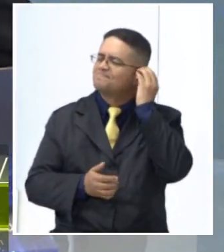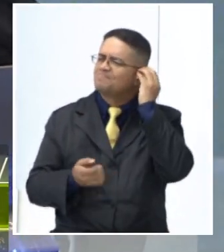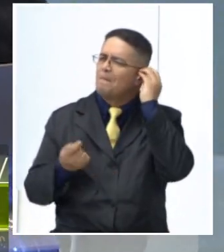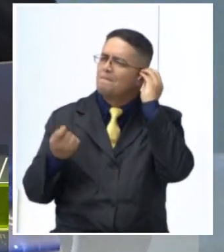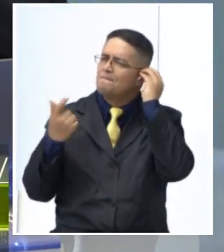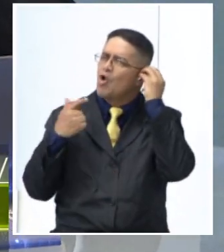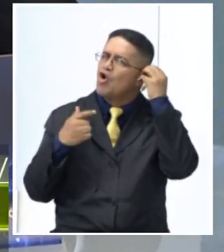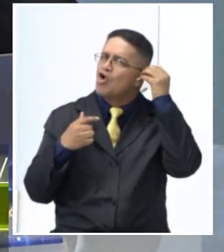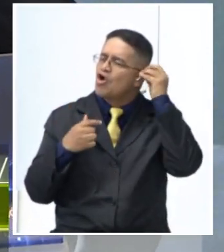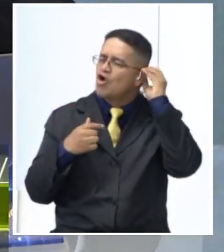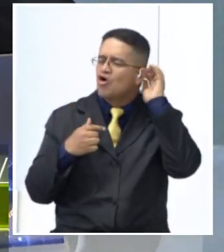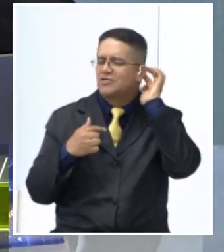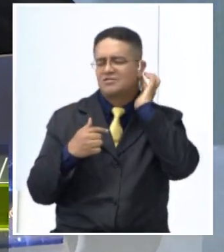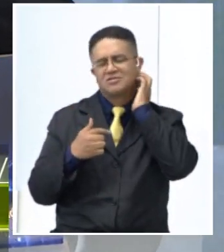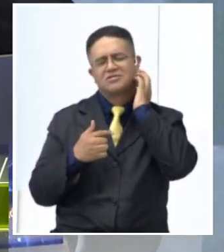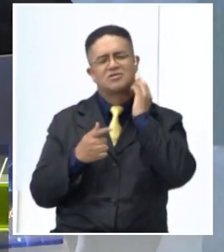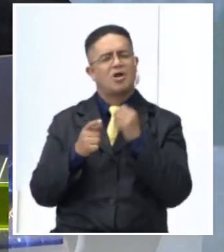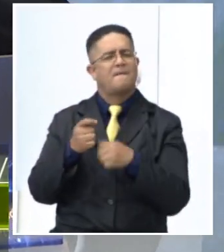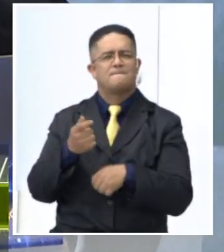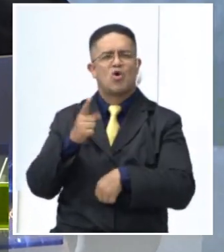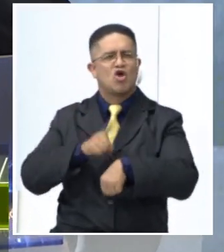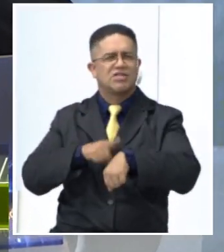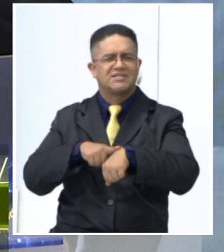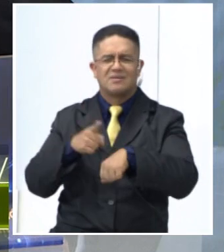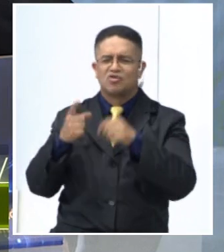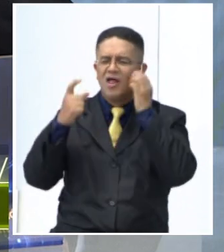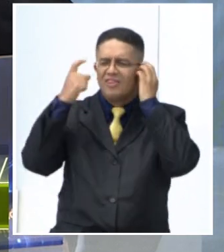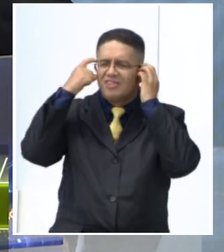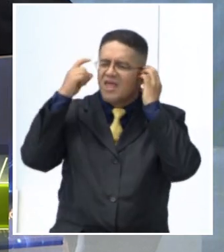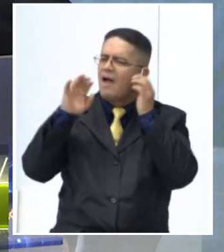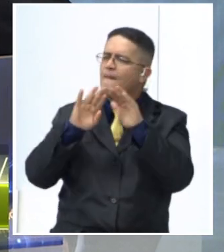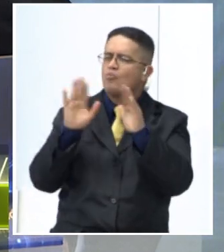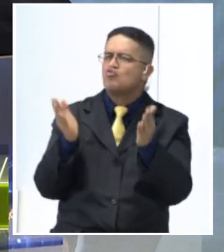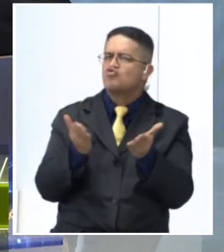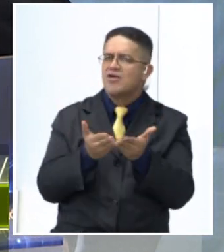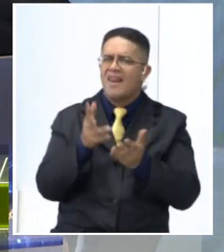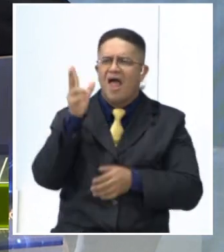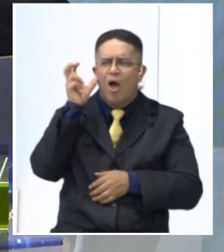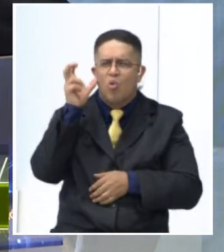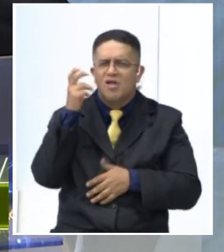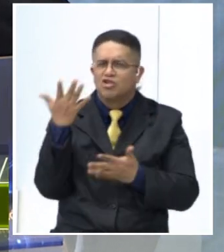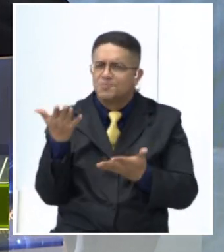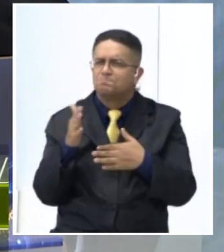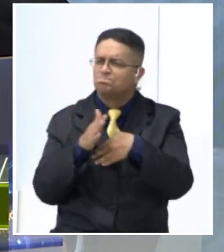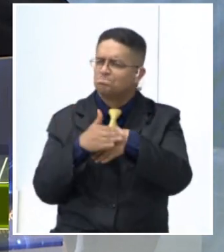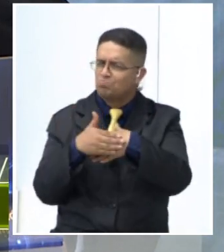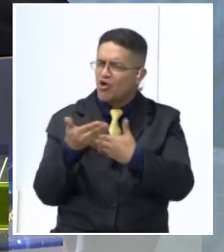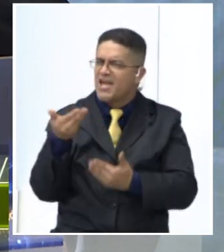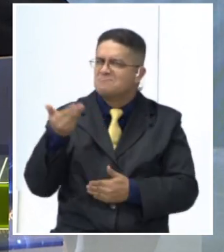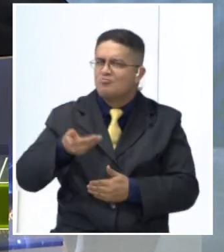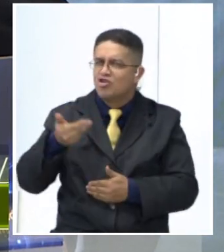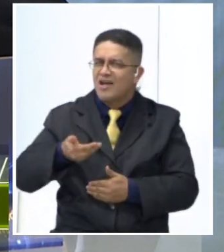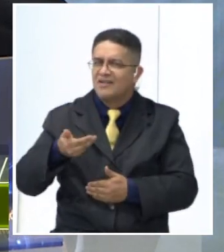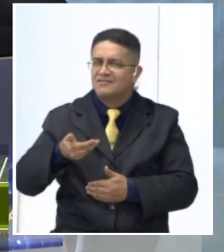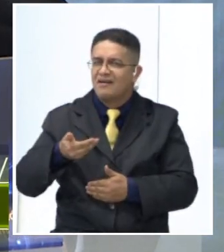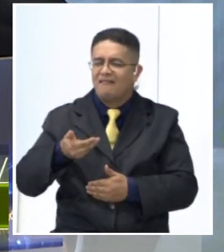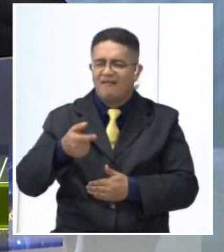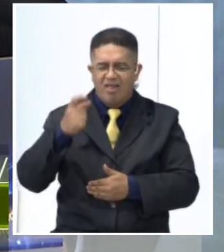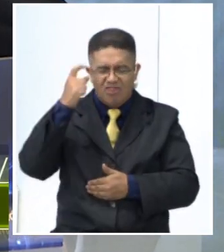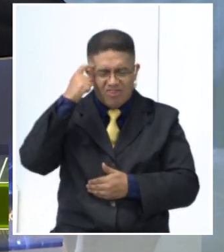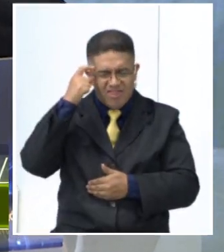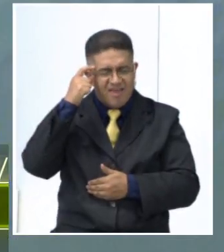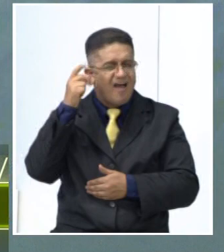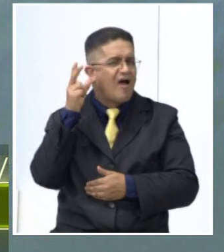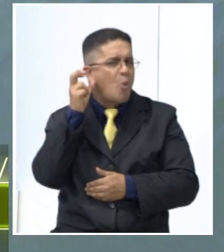se conmemoraba el Día Mundial de la Audición. Yo quisiera que nos ayudara a entender cuál es la relevancia, la importancia que tiene este